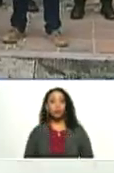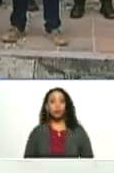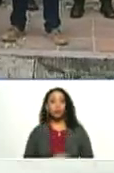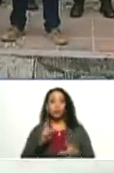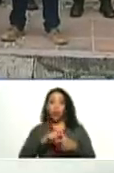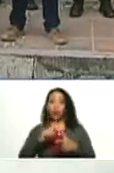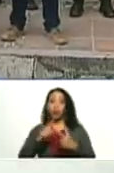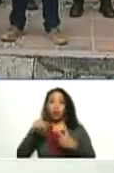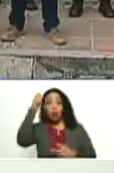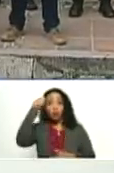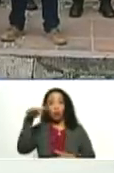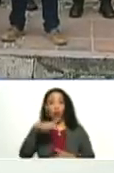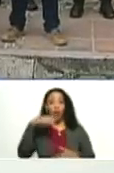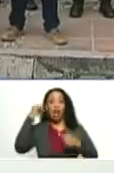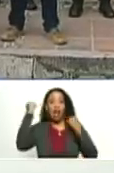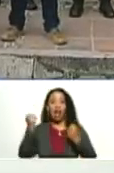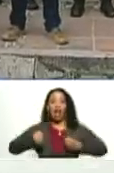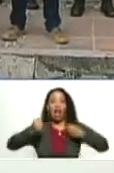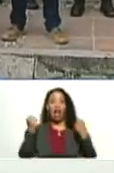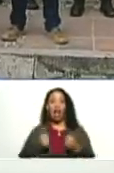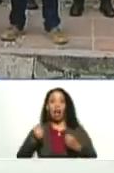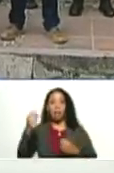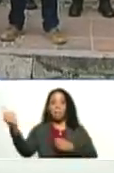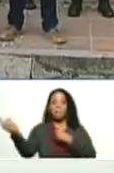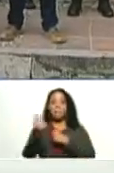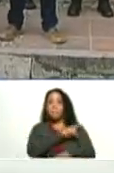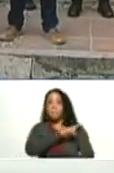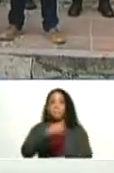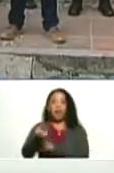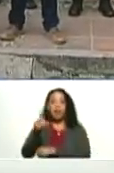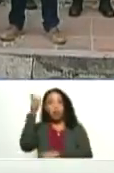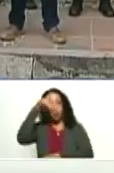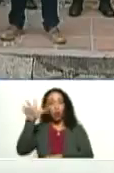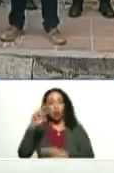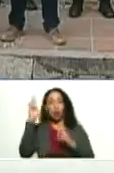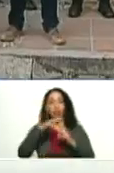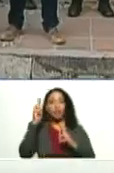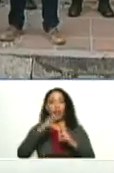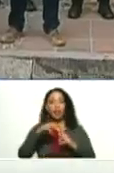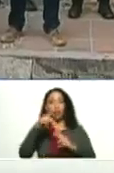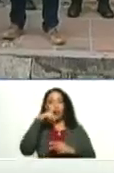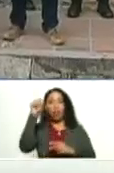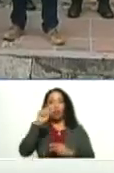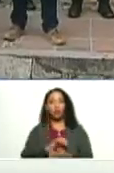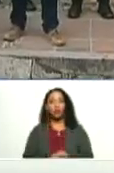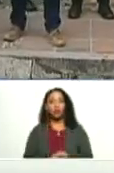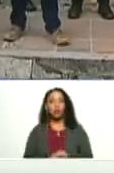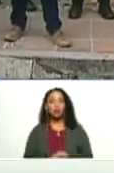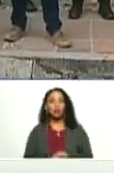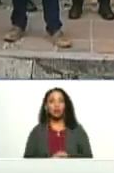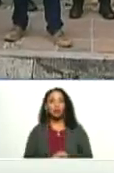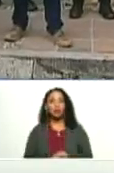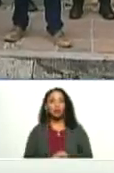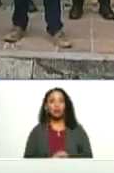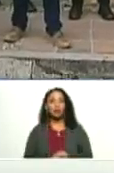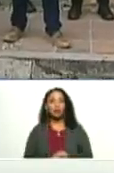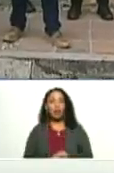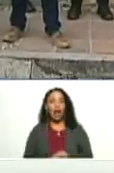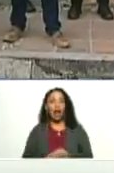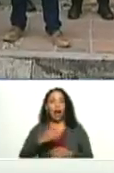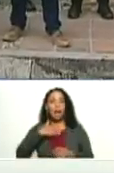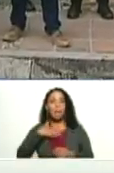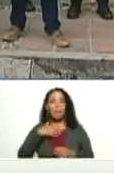Entonces su pueblo lo reclamó. Mándeme, me dijo el pueblo del Táchira una vez, Maduro, mándeme a Freddy Bernal